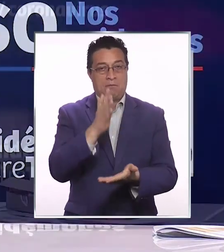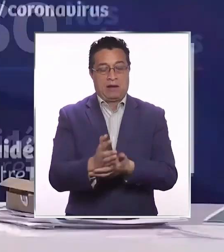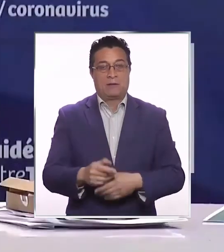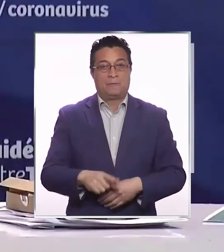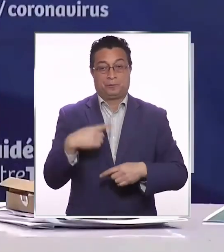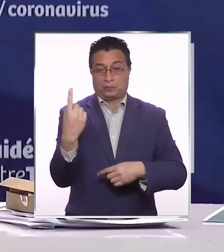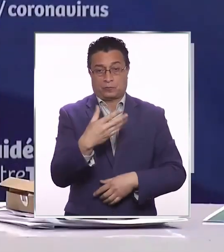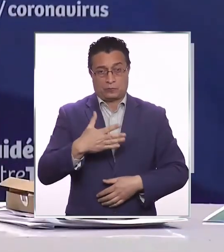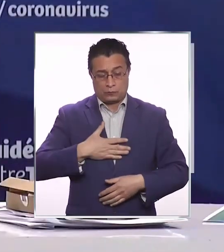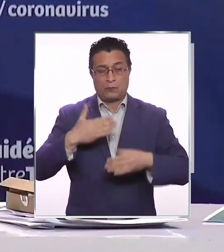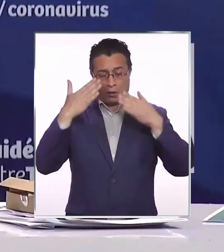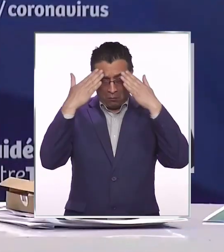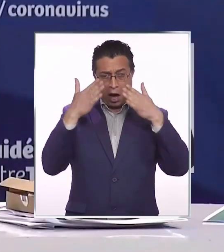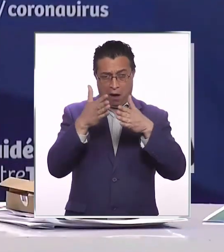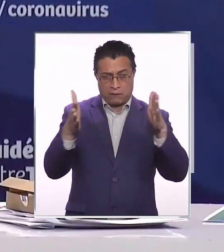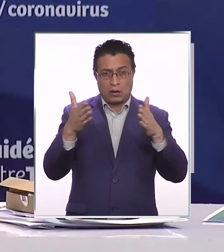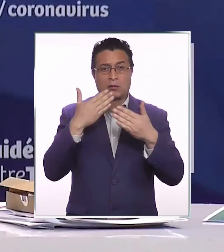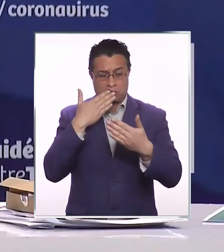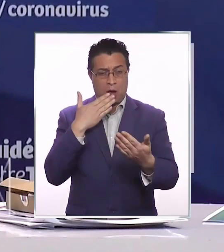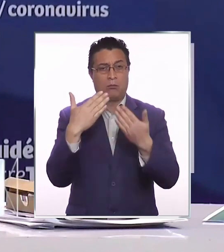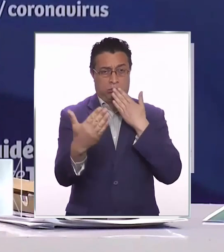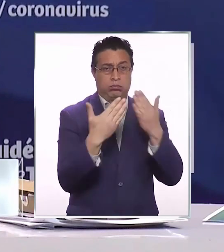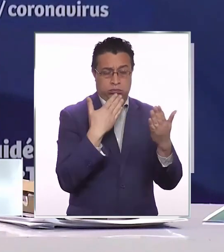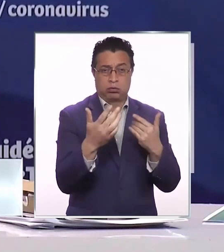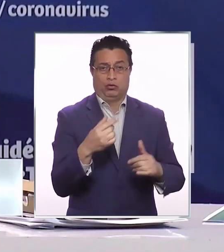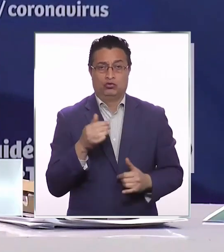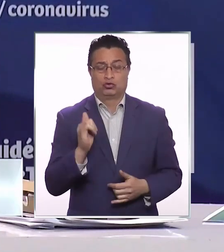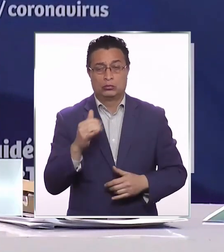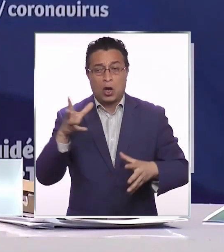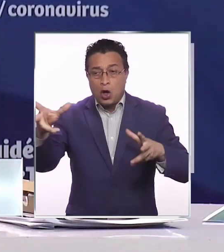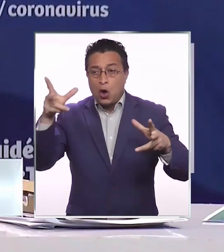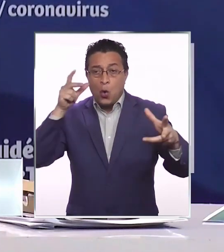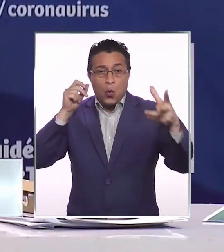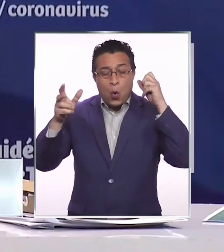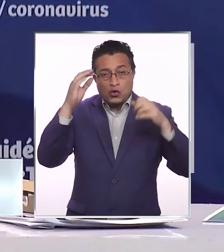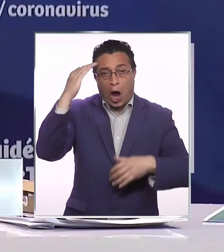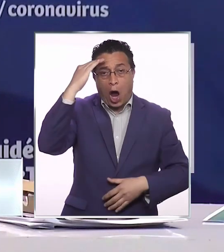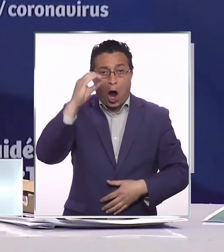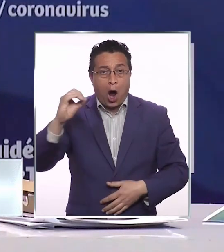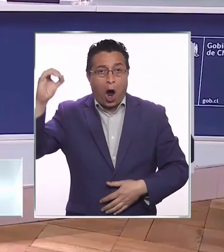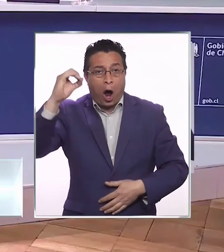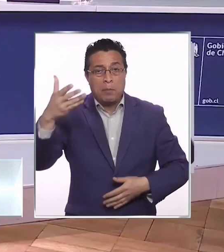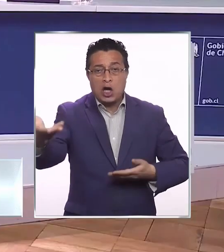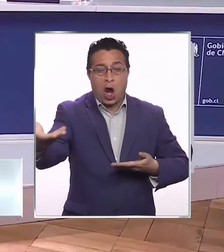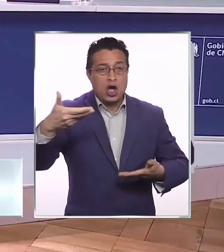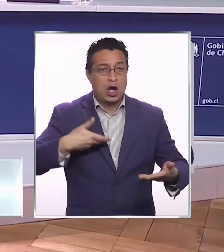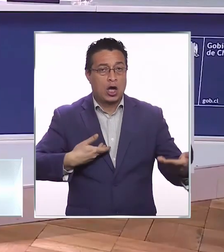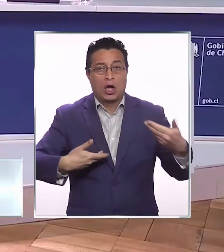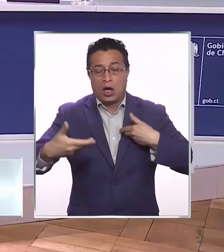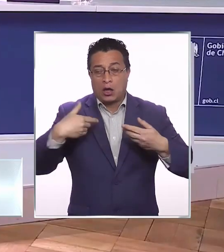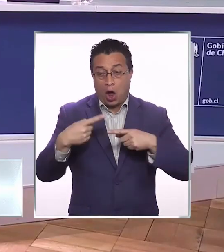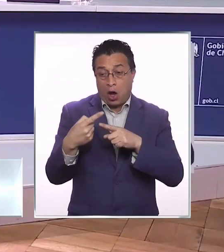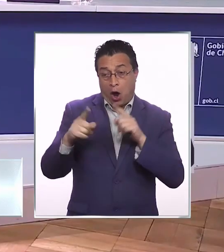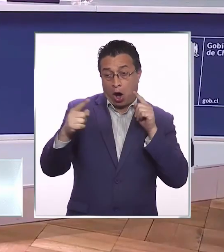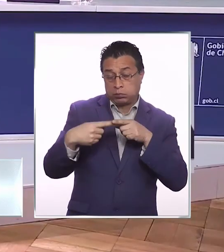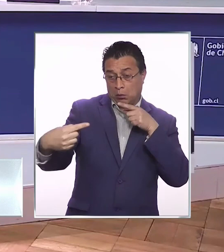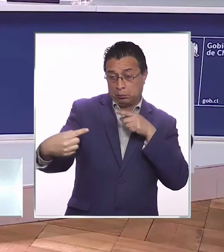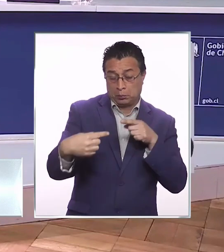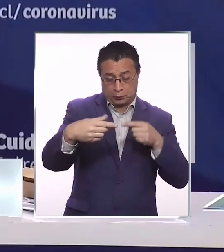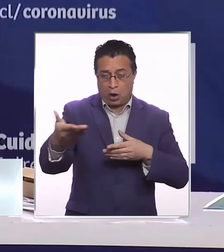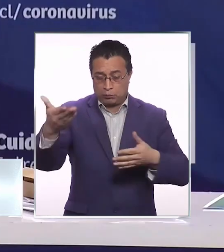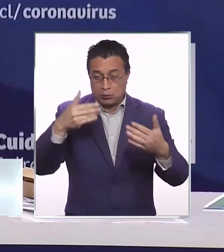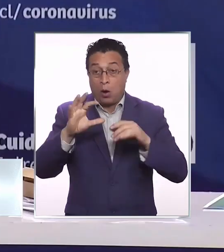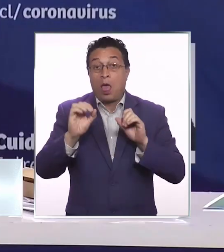determinado. Nosotros estamos abiertos justamente al diálogo y a escuchar las opiniones que puedan ser